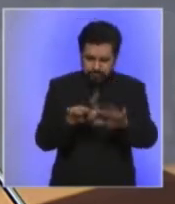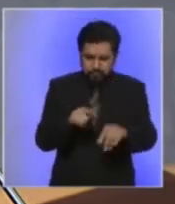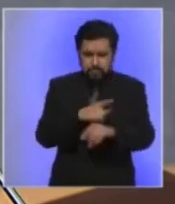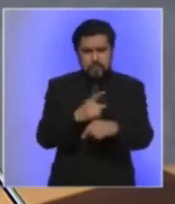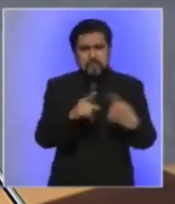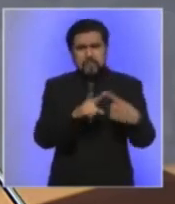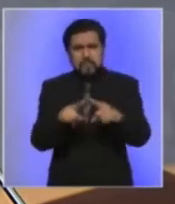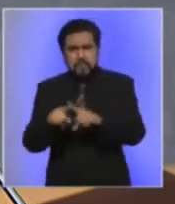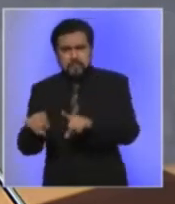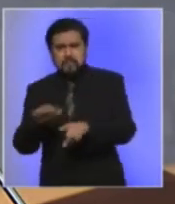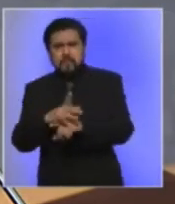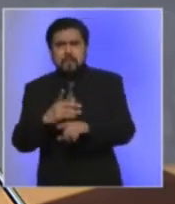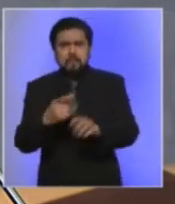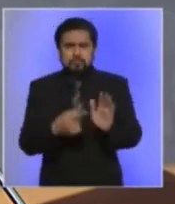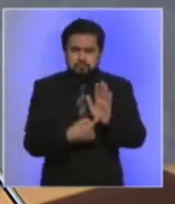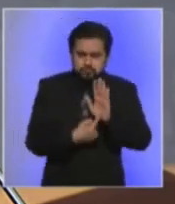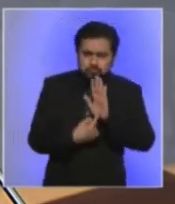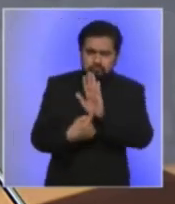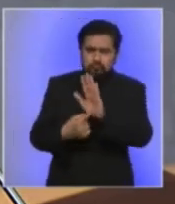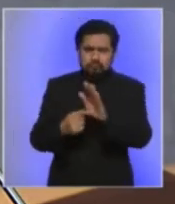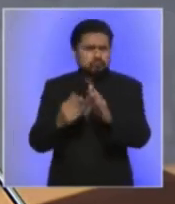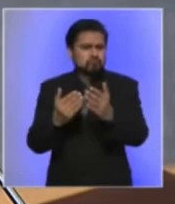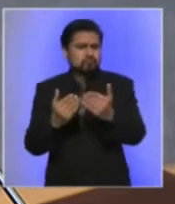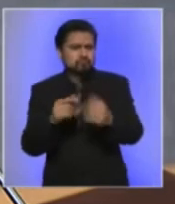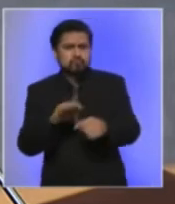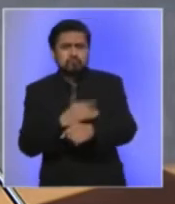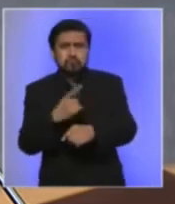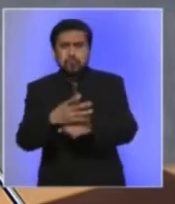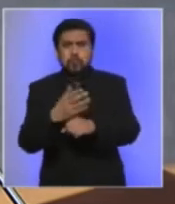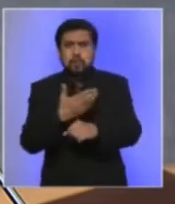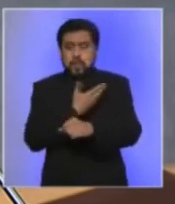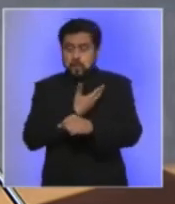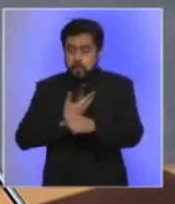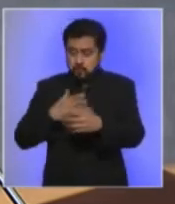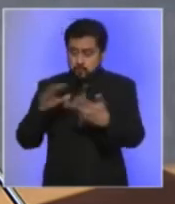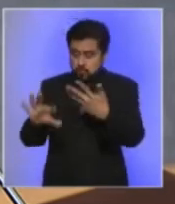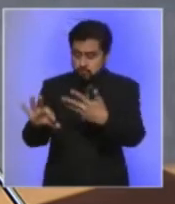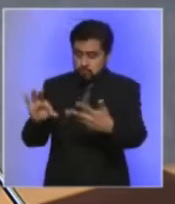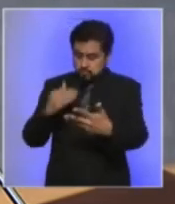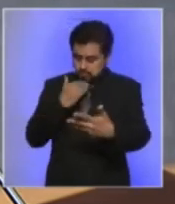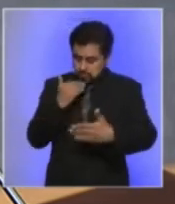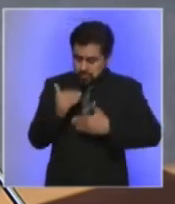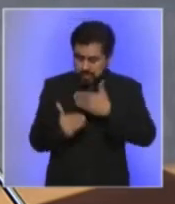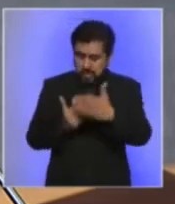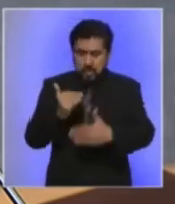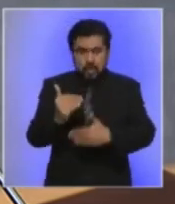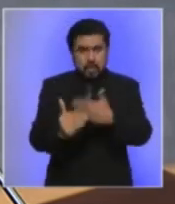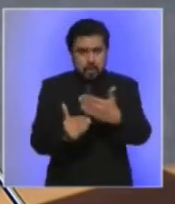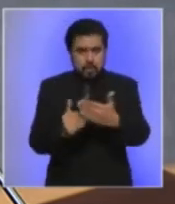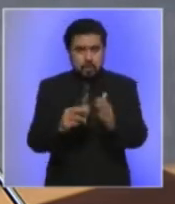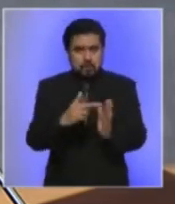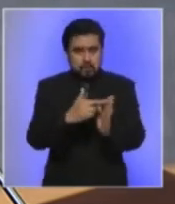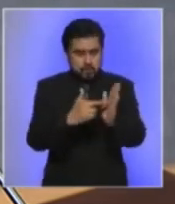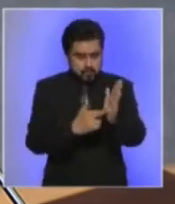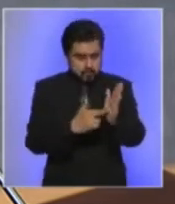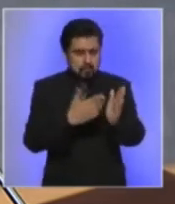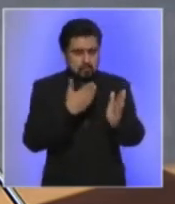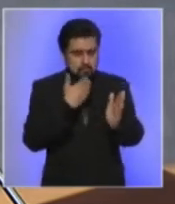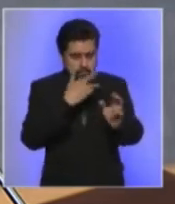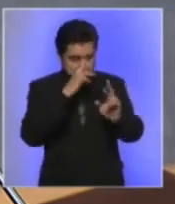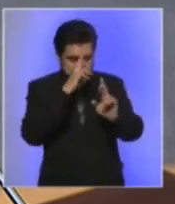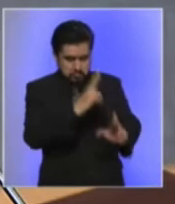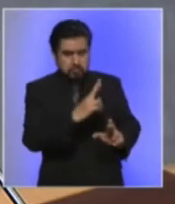agravios hechos valer por la parte actora pues la designación de la presidencia cumplió con las directrices establecidas por la normativa aplicable